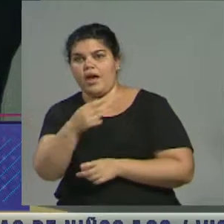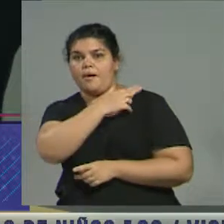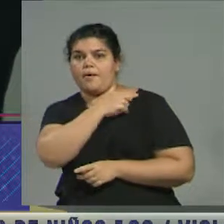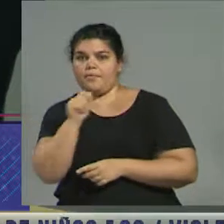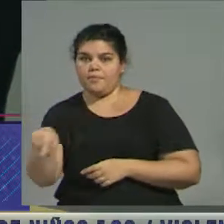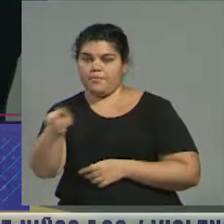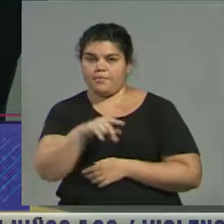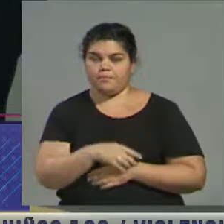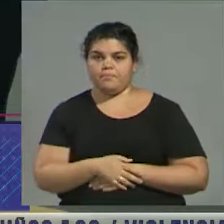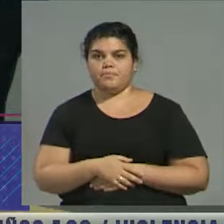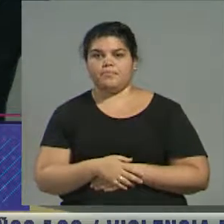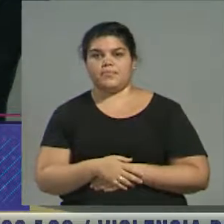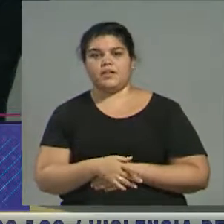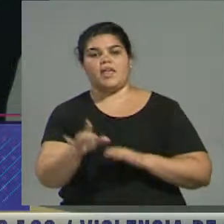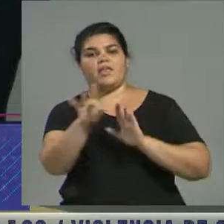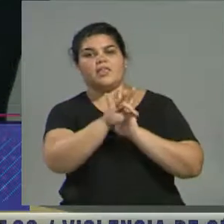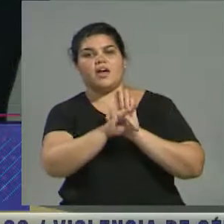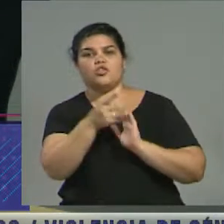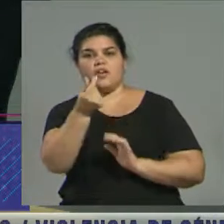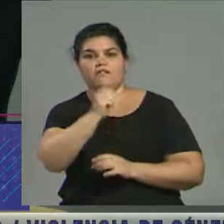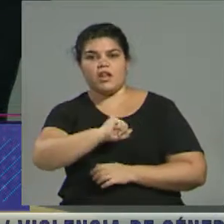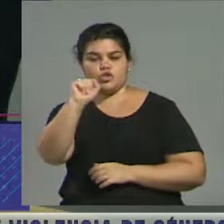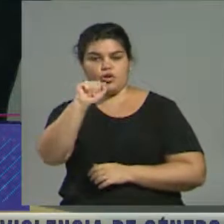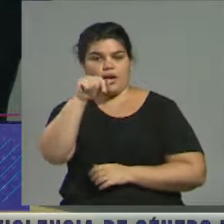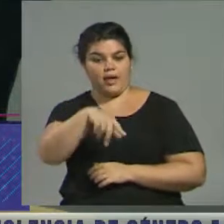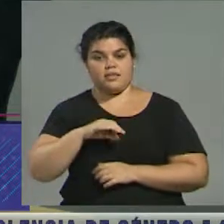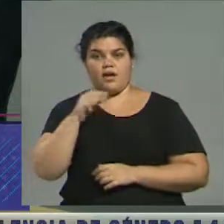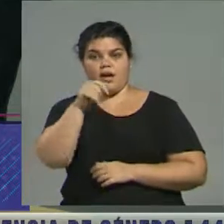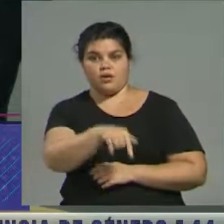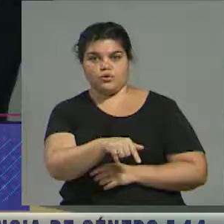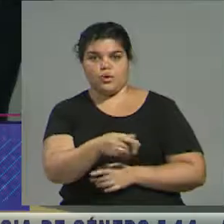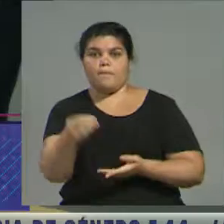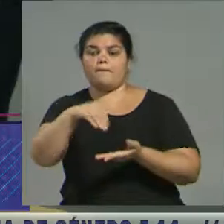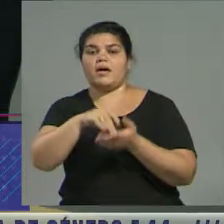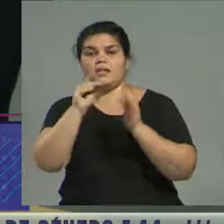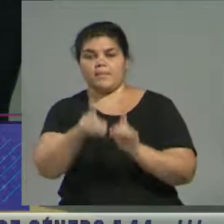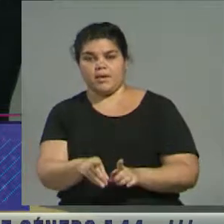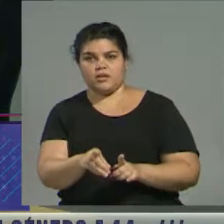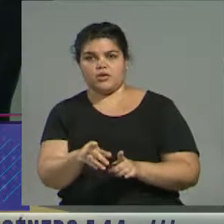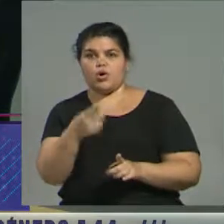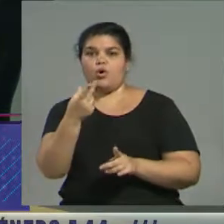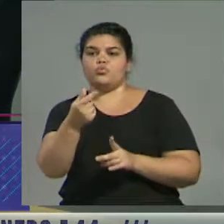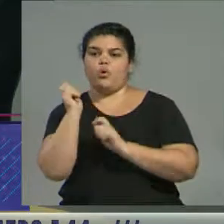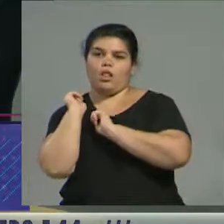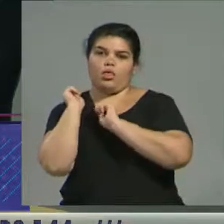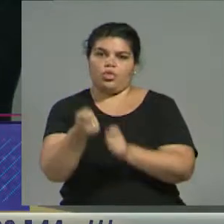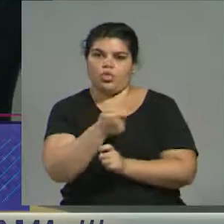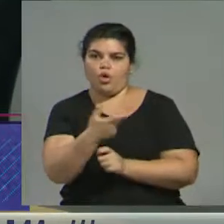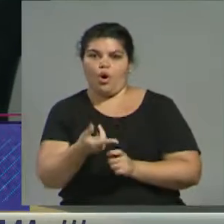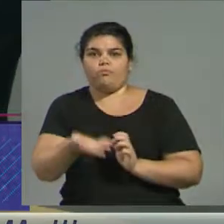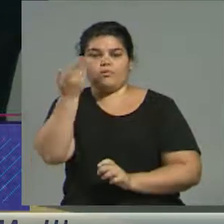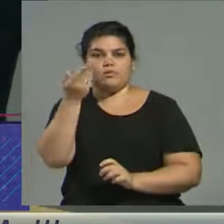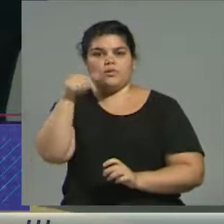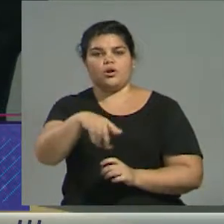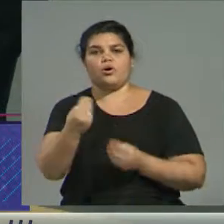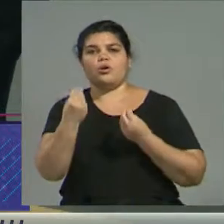en cuenta el dato de inflación que tienen previsto para este año, más la recomposición que usted menciona, ¿cuál sería el porcentaje ideal, por ejemplo, para negociar